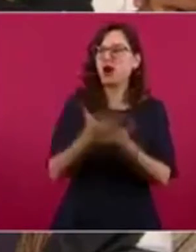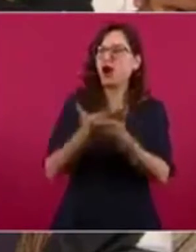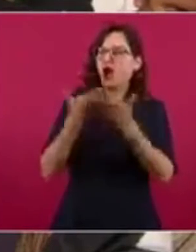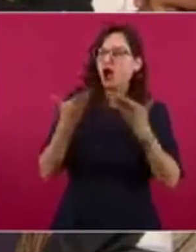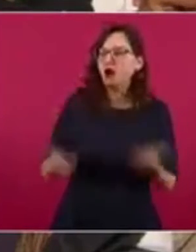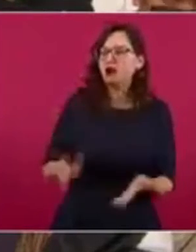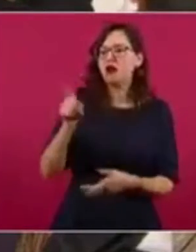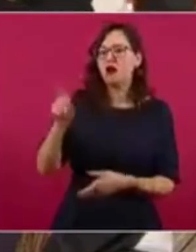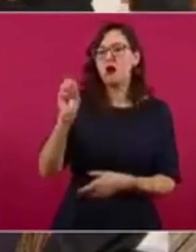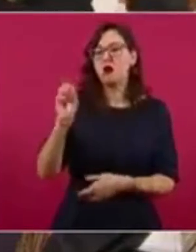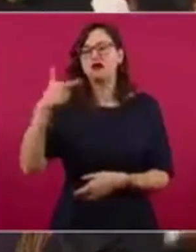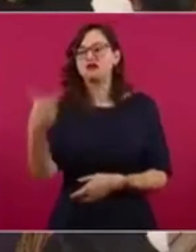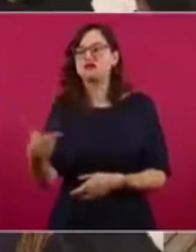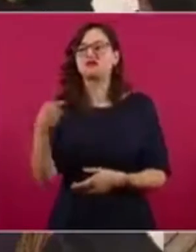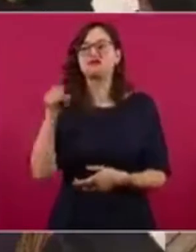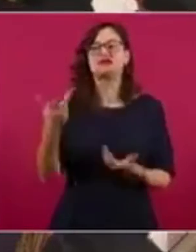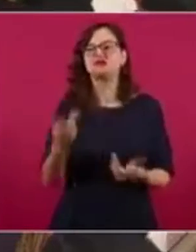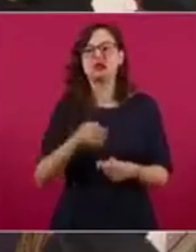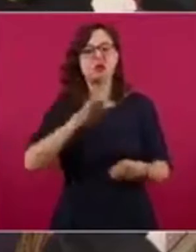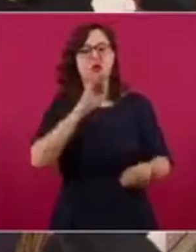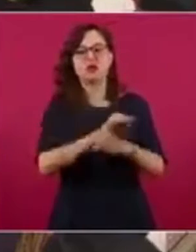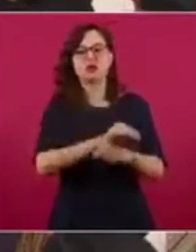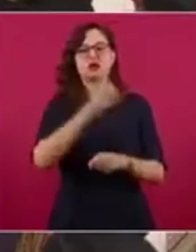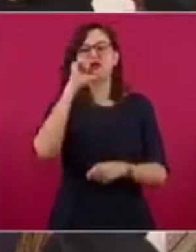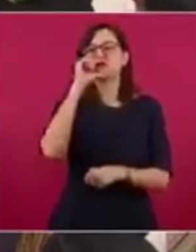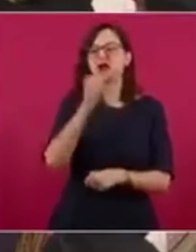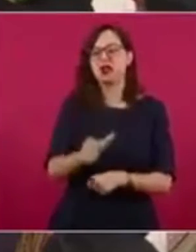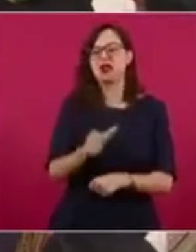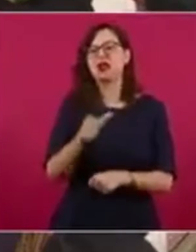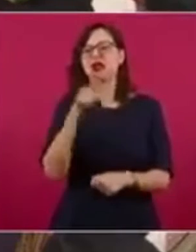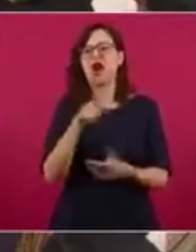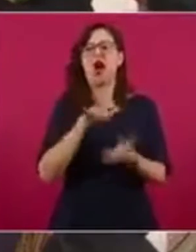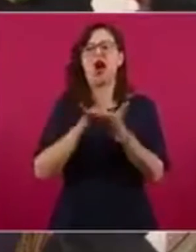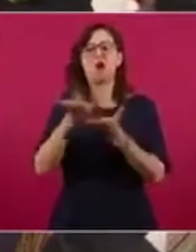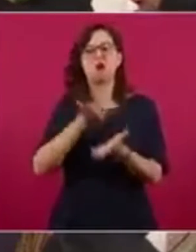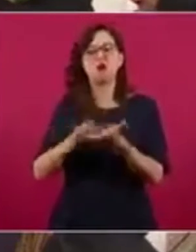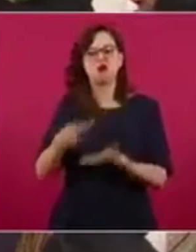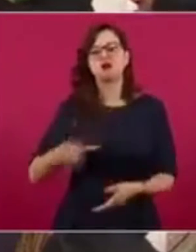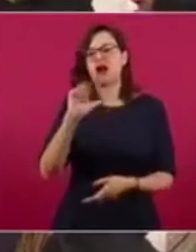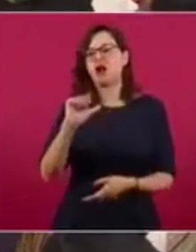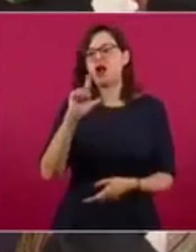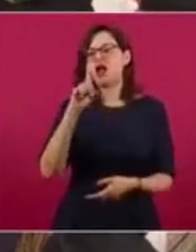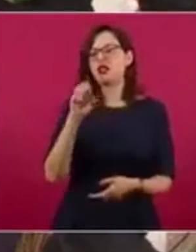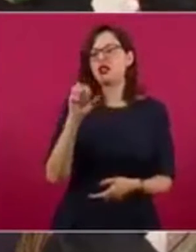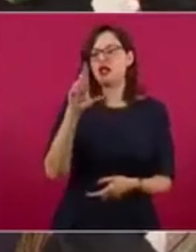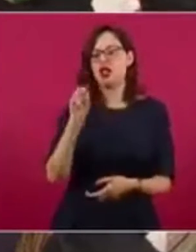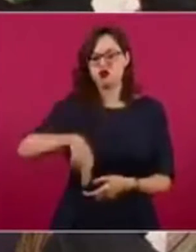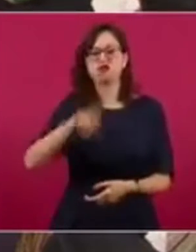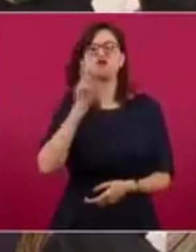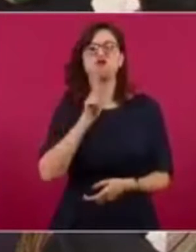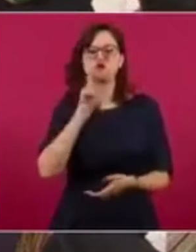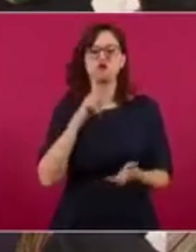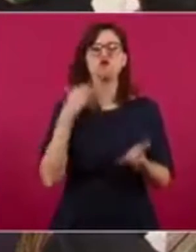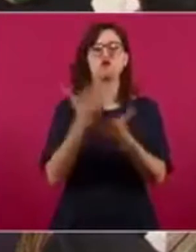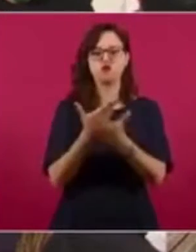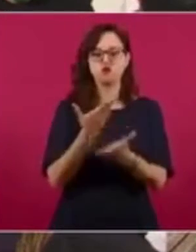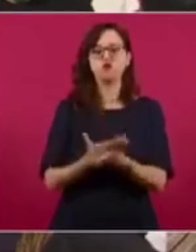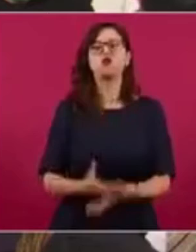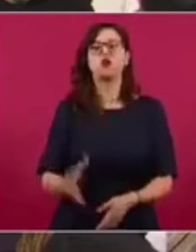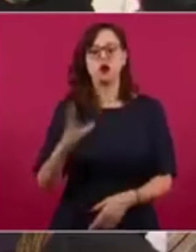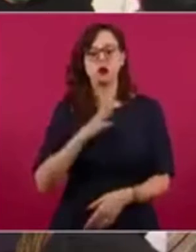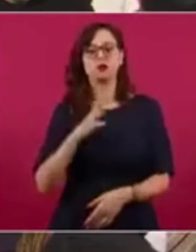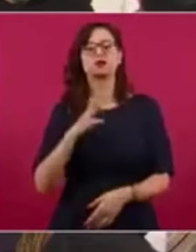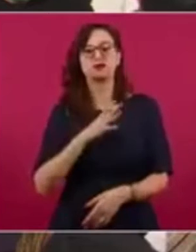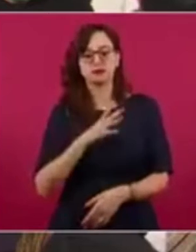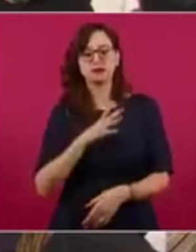organización, vendió al compañero, al gobierno de Felipe Calderón. Y también hay pruebas de eso. Otra de las cosas es que él sale